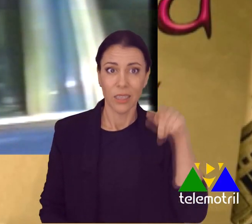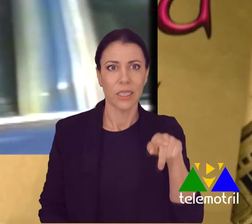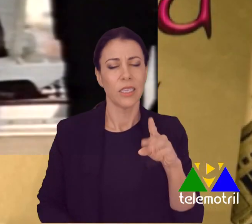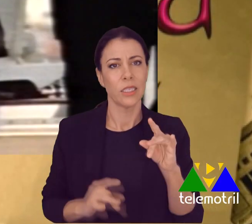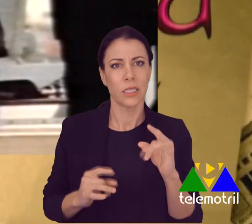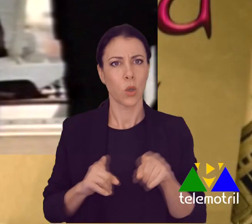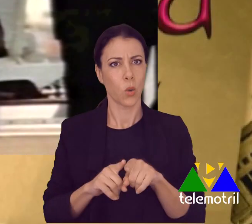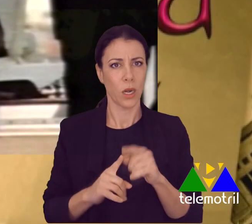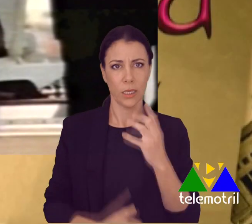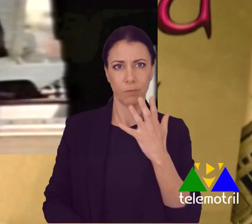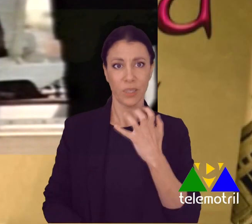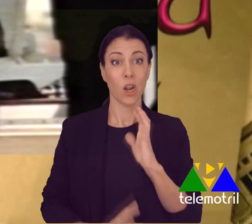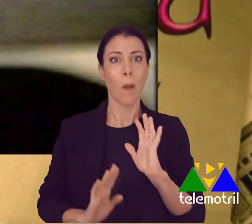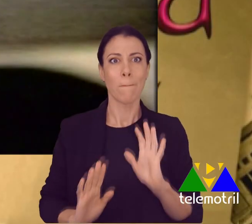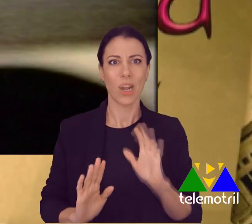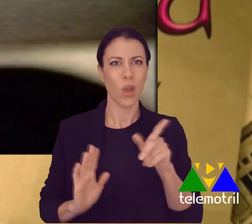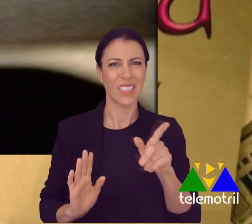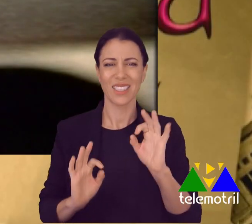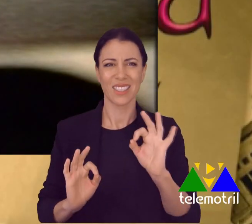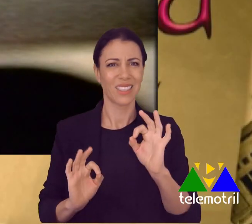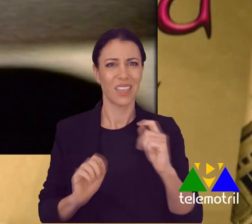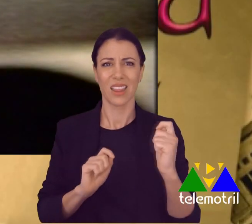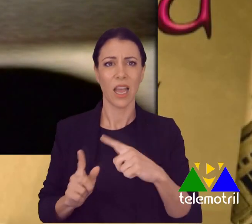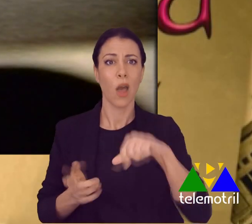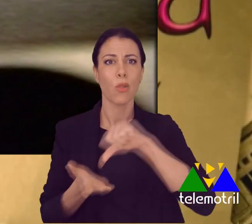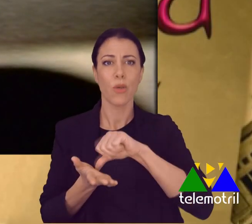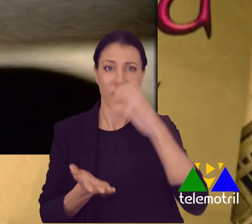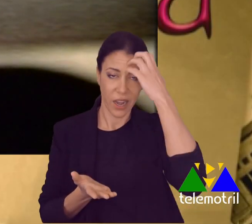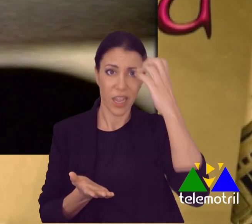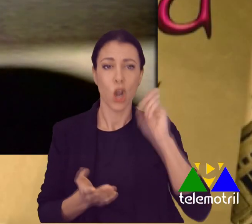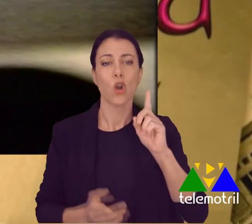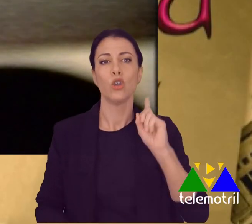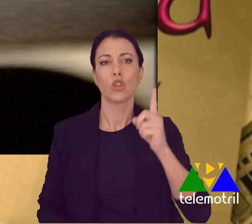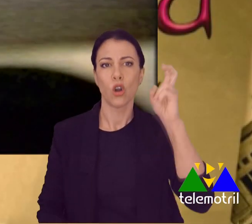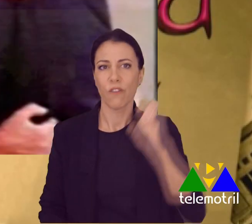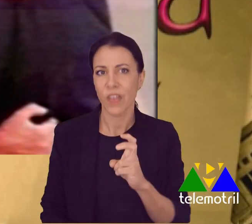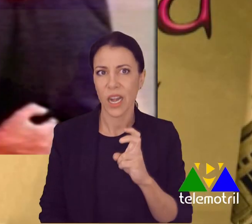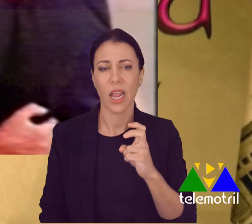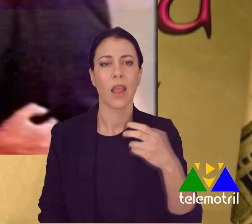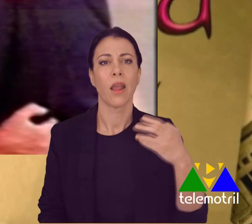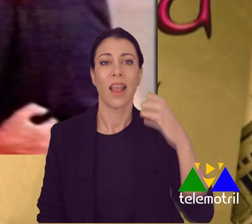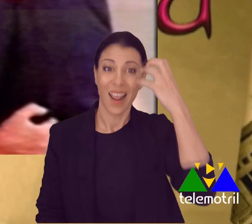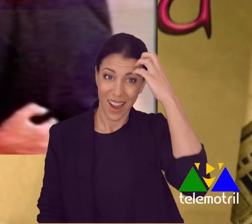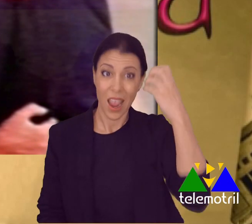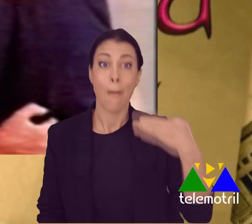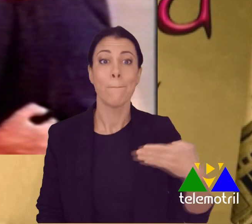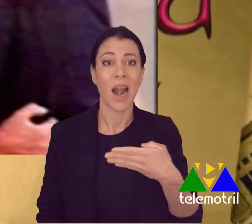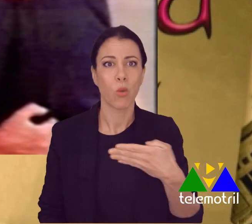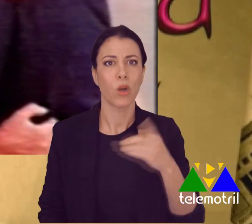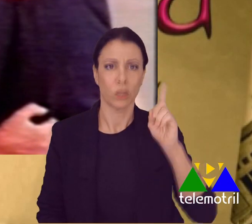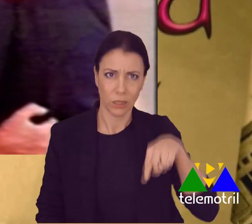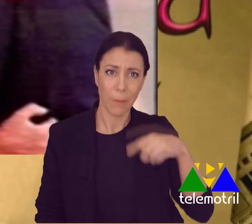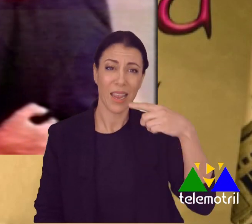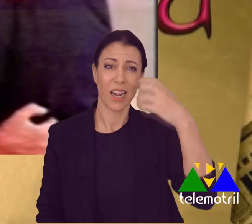convirtió en ciudad de reyes, ¿no? Es decir, aquí no solo venía Balduino, vinieron los reyes de